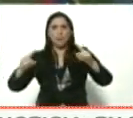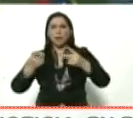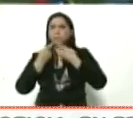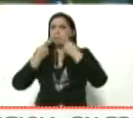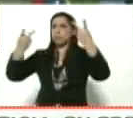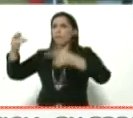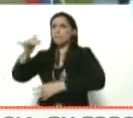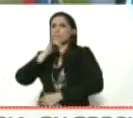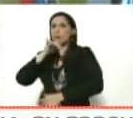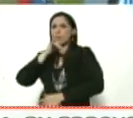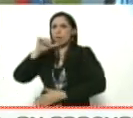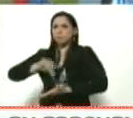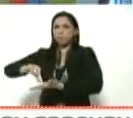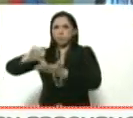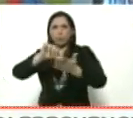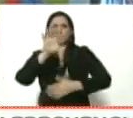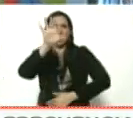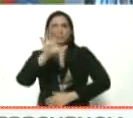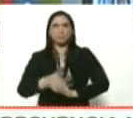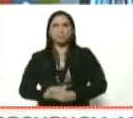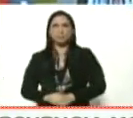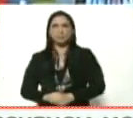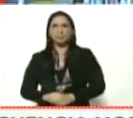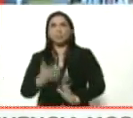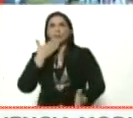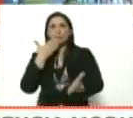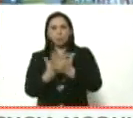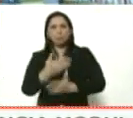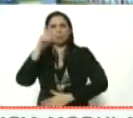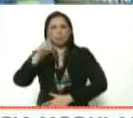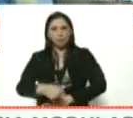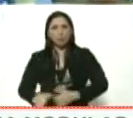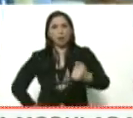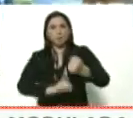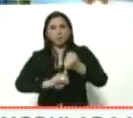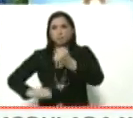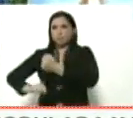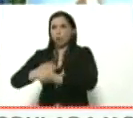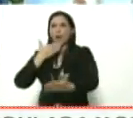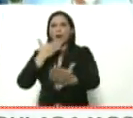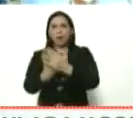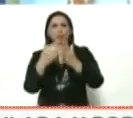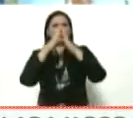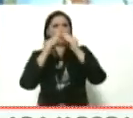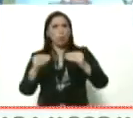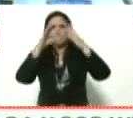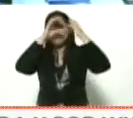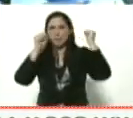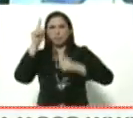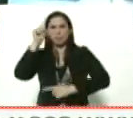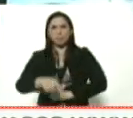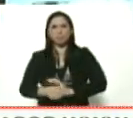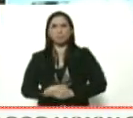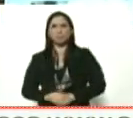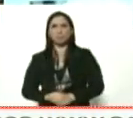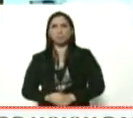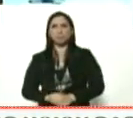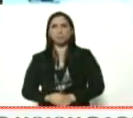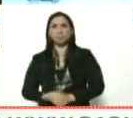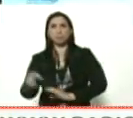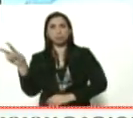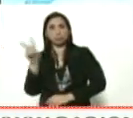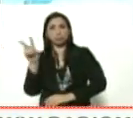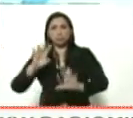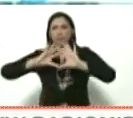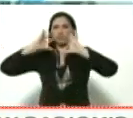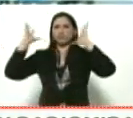informe a sus capitales. Agradezco toda la solidaridad. Agradezco a todos los embajadores y cónsules de Venezuela